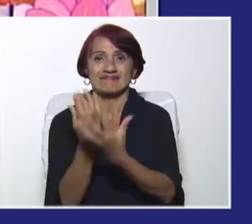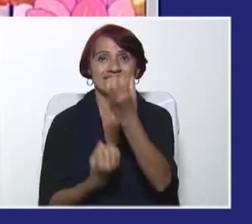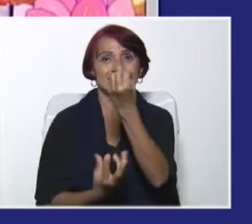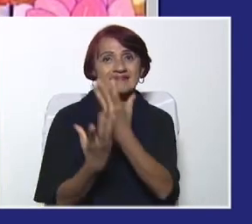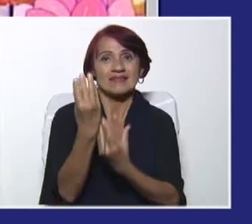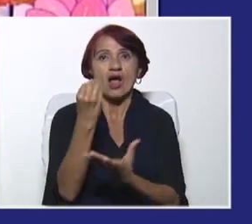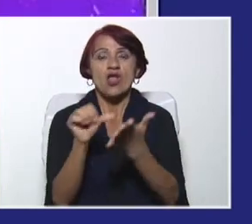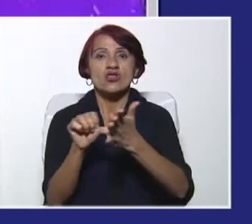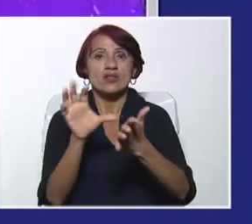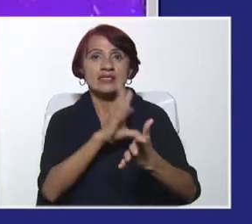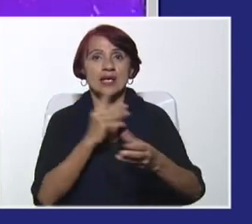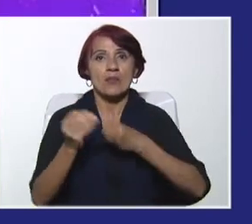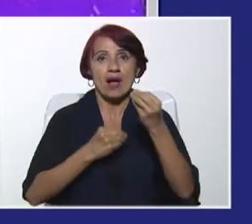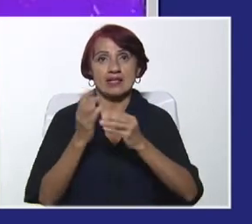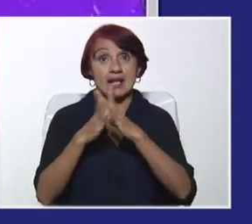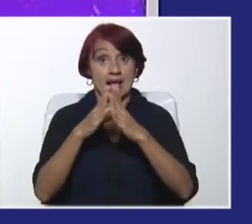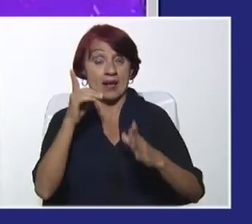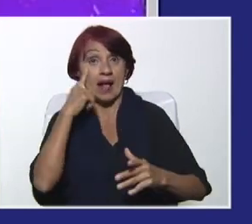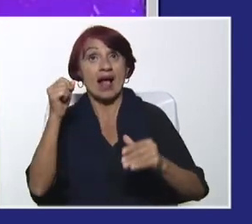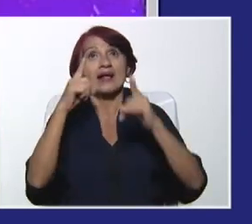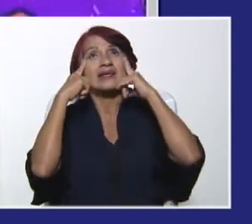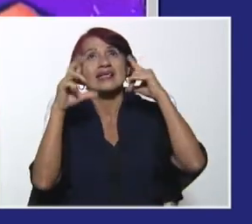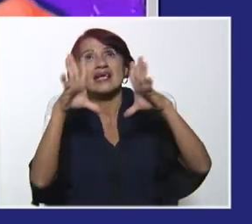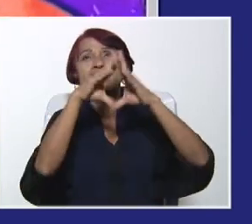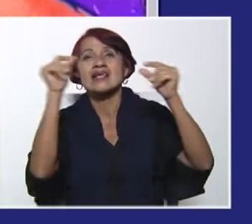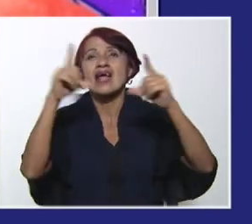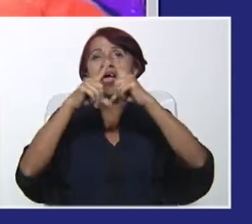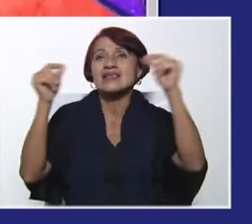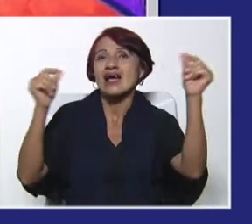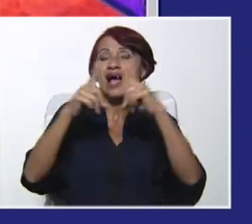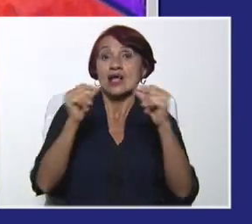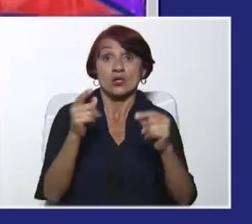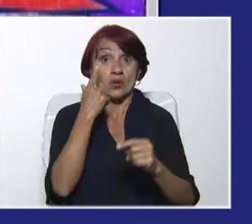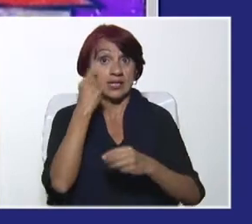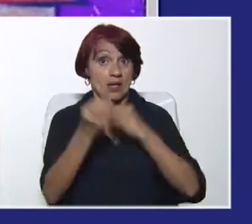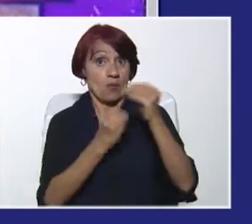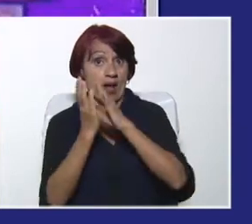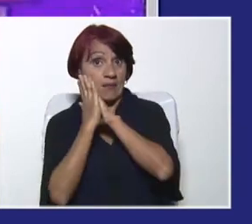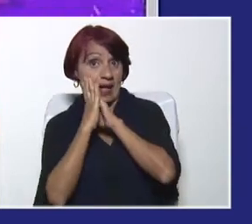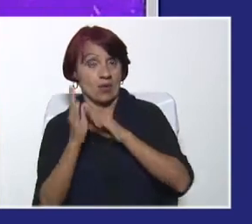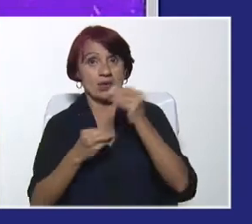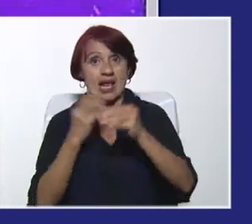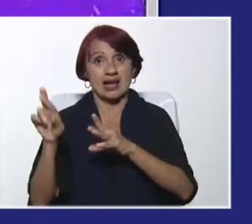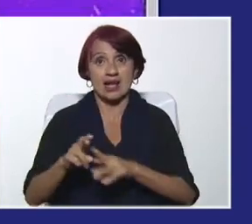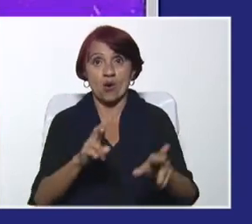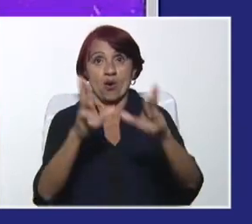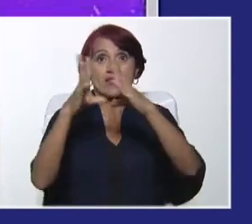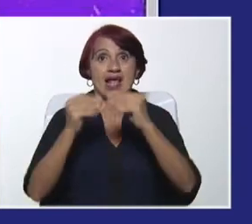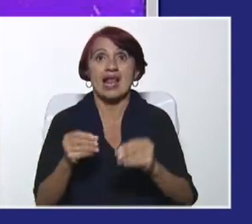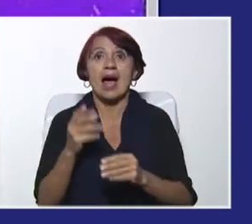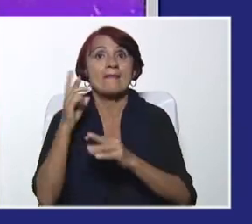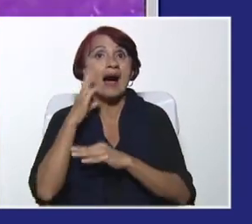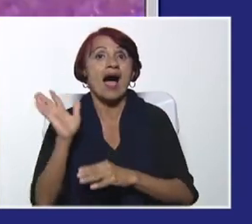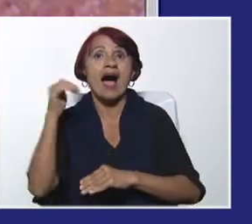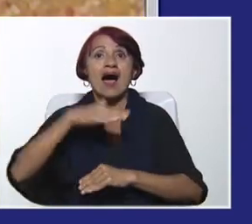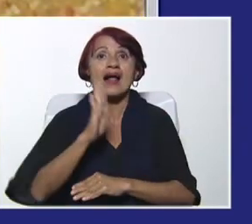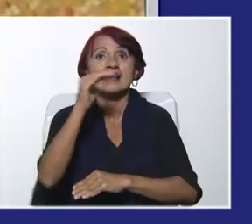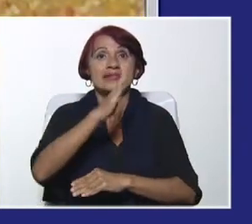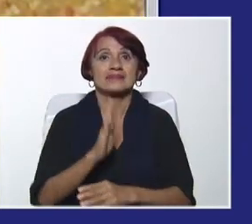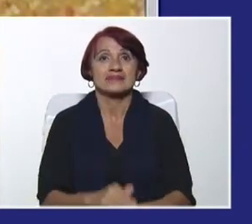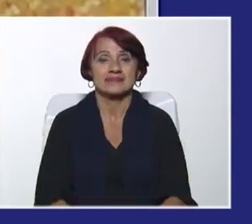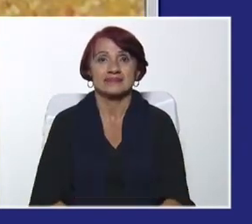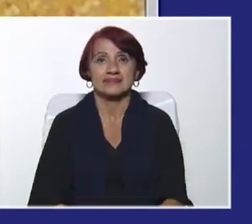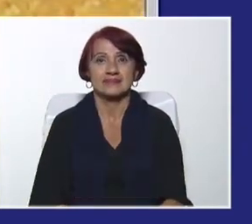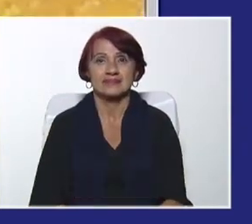al entrar, donde se cojan con la mano las estrellas, donde se duerma con el ruido de la mar.